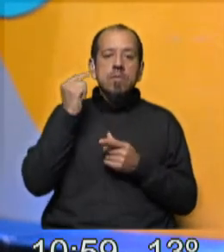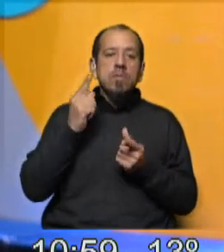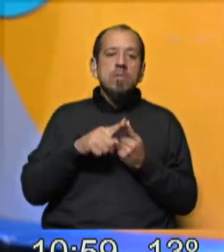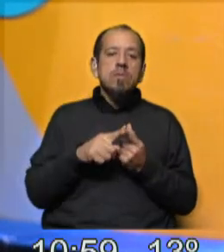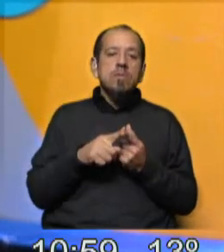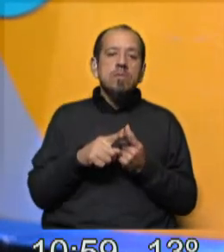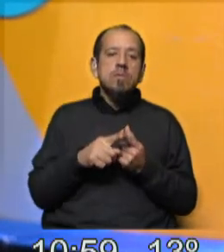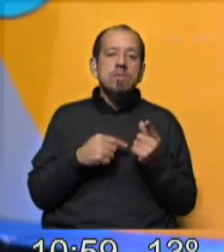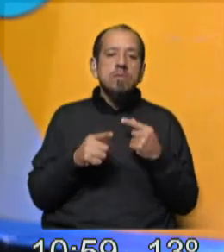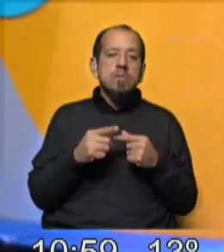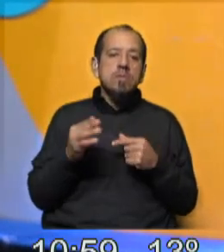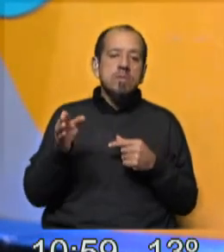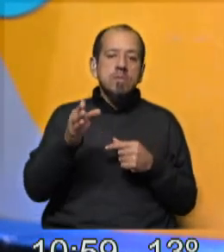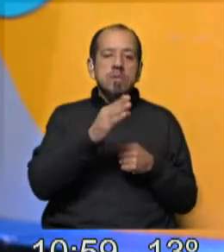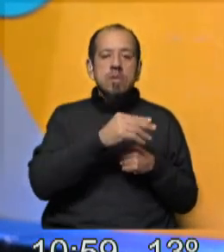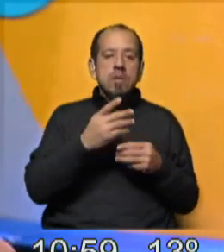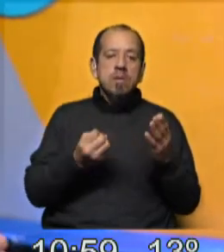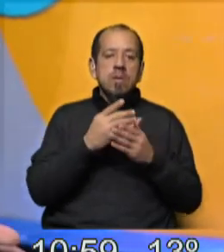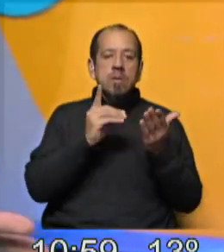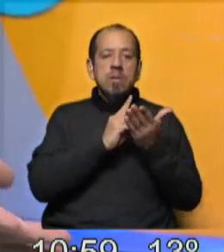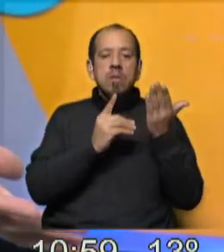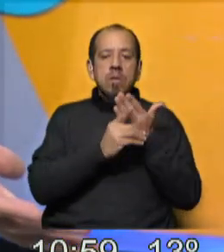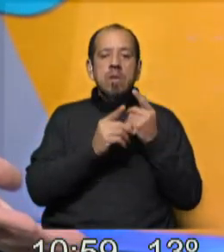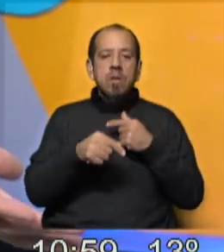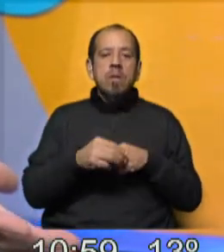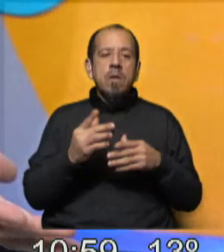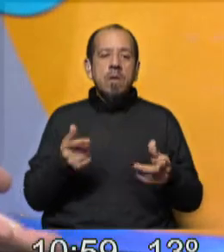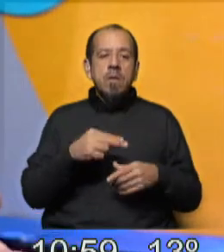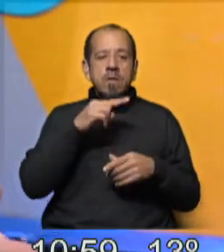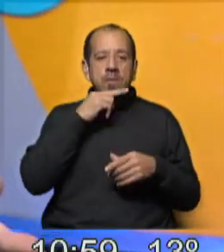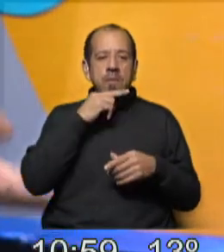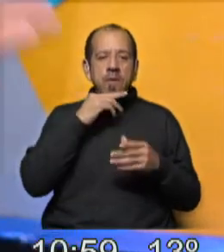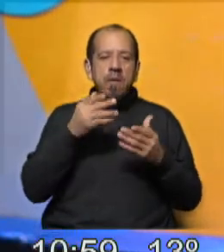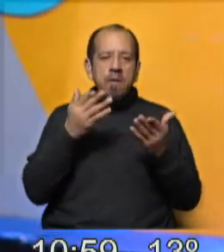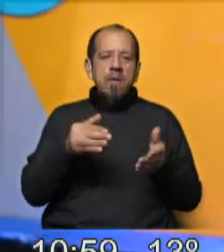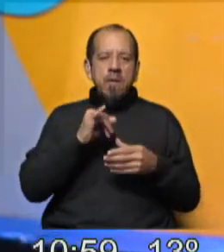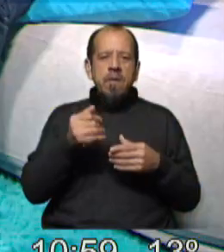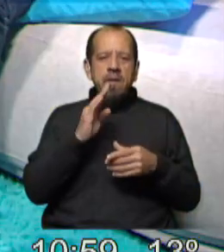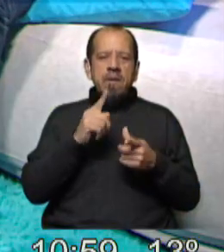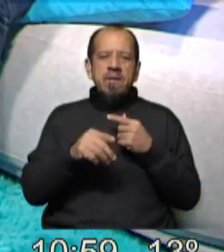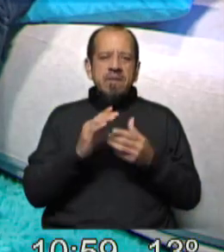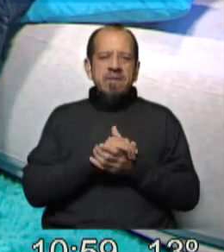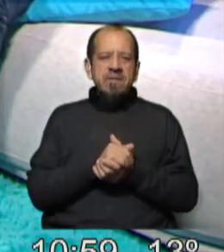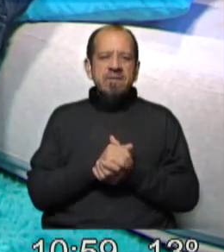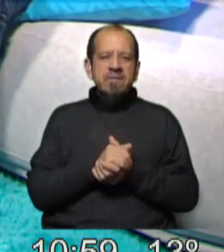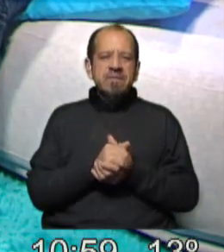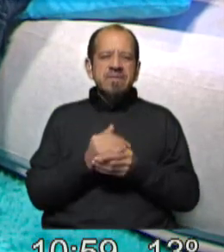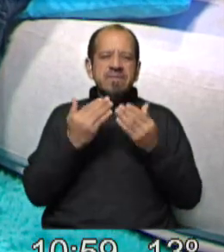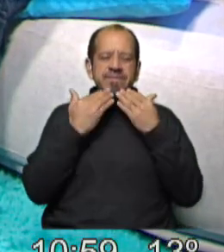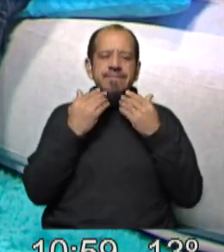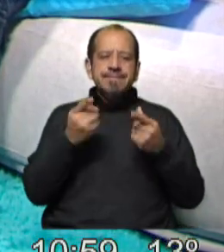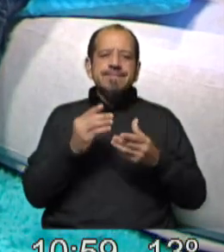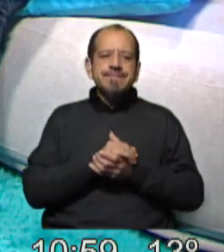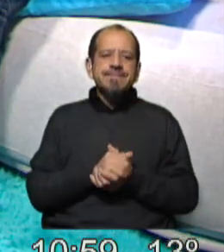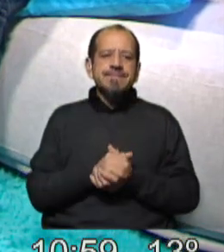Muy felices de que arranque con la gira y con el nuevo proyecto. Y muy felices de terminar un viernes así de lujo con JP bueno, contigo. No, gracias, Fito. De verdad. Siempre me encanta